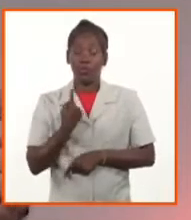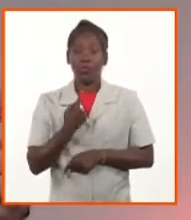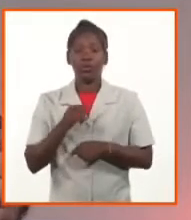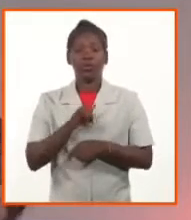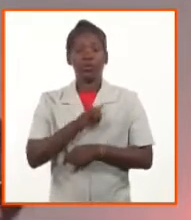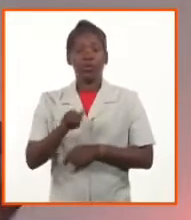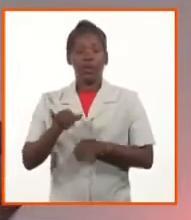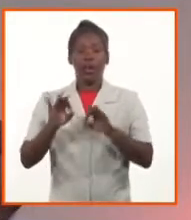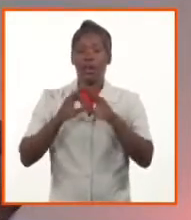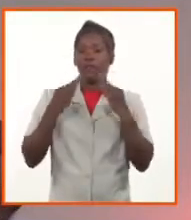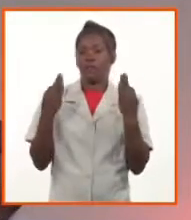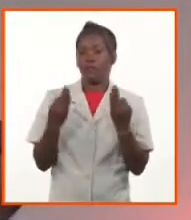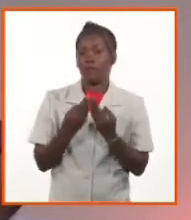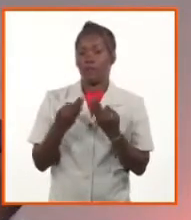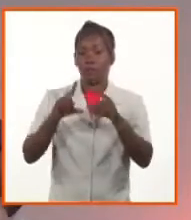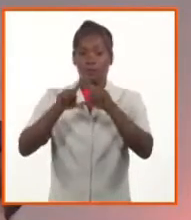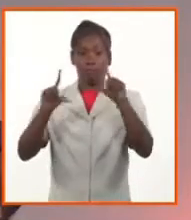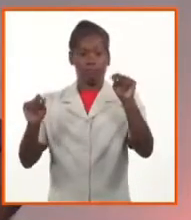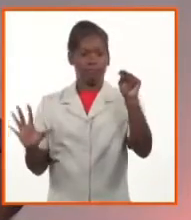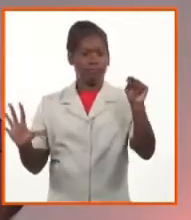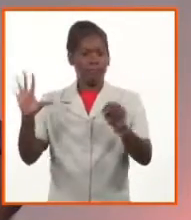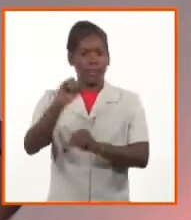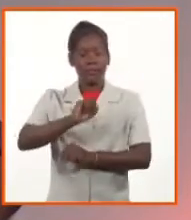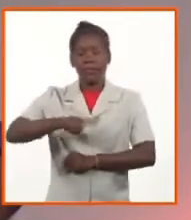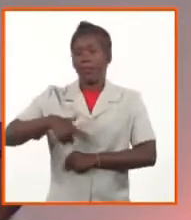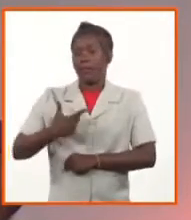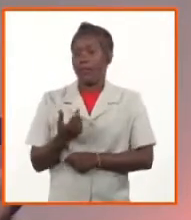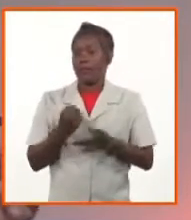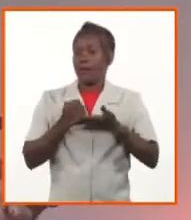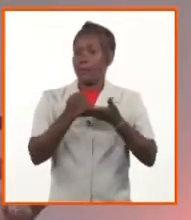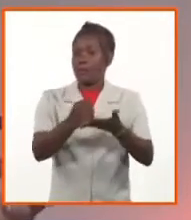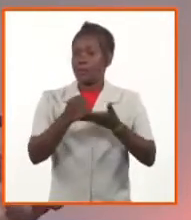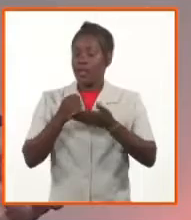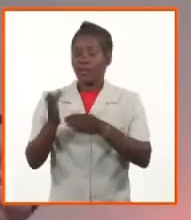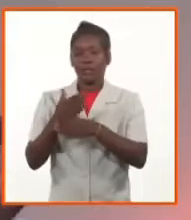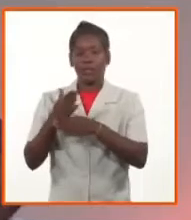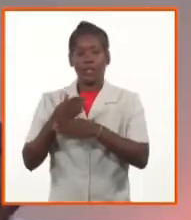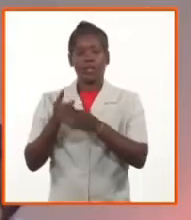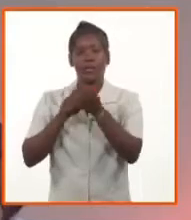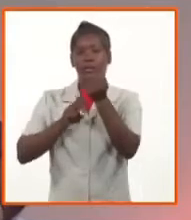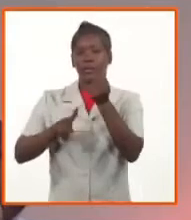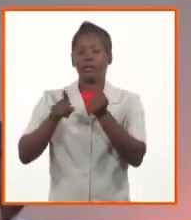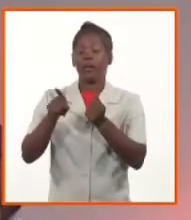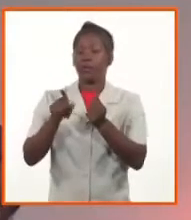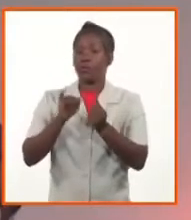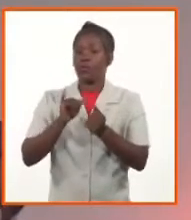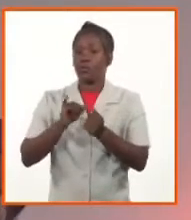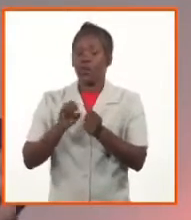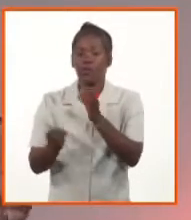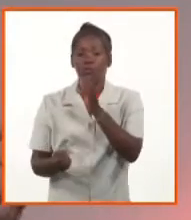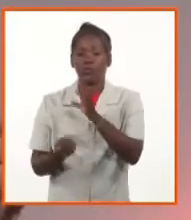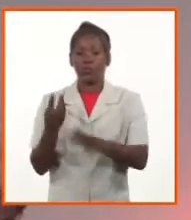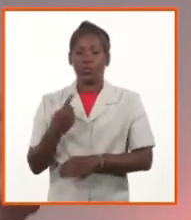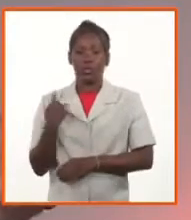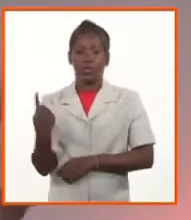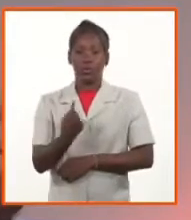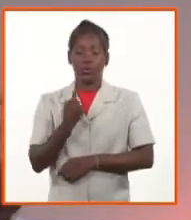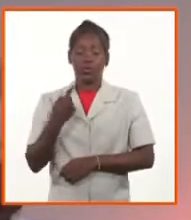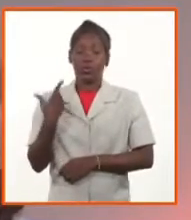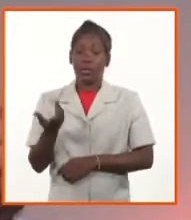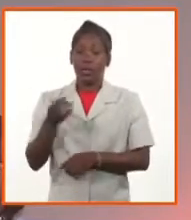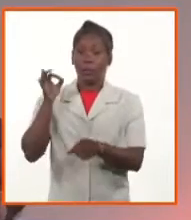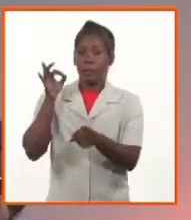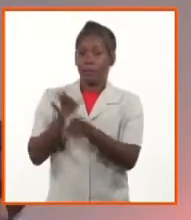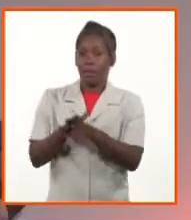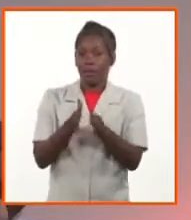que nos apoyemos siempre en la obra individual, pero también en la obra colectiva. Eso es algo que nos viene desde el movimiento de la Nueva Trova, o sea, todo lo que